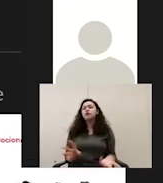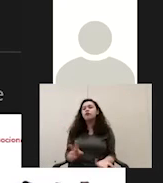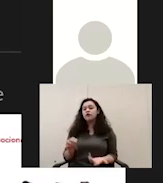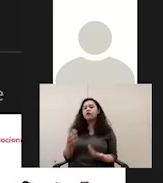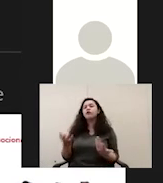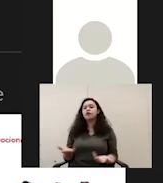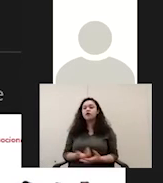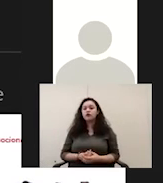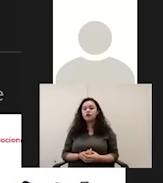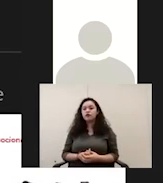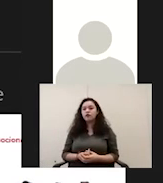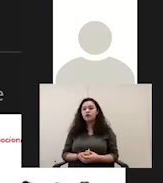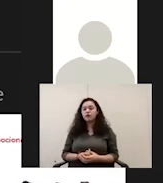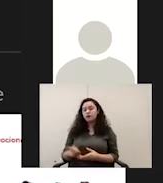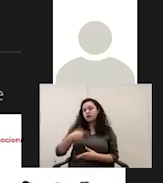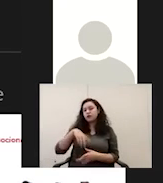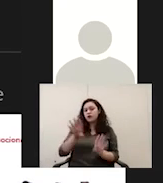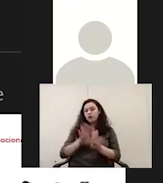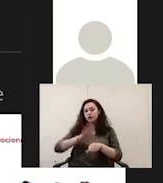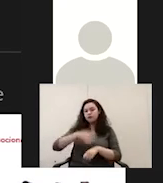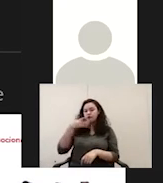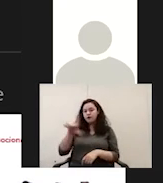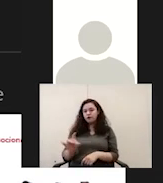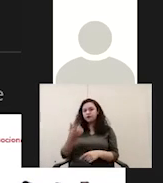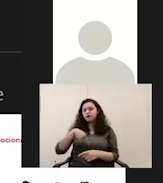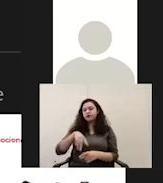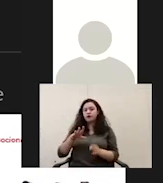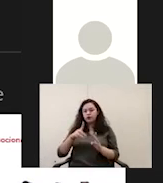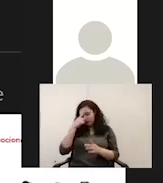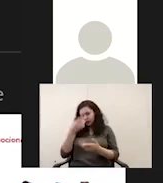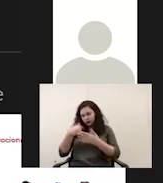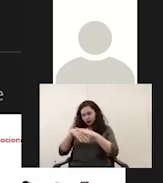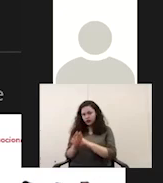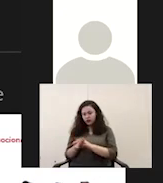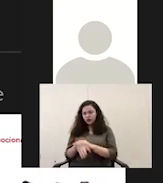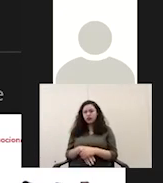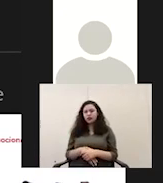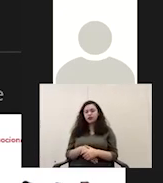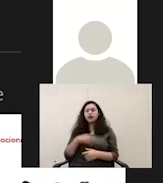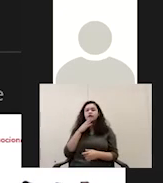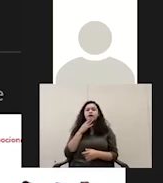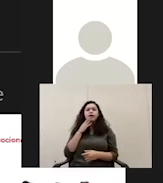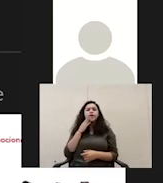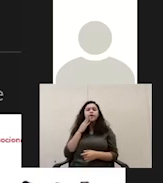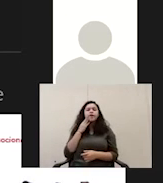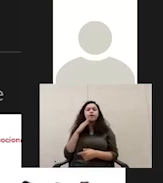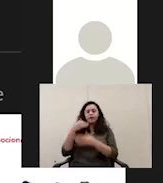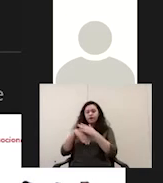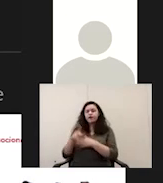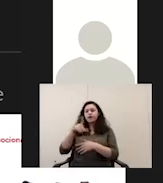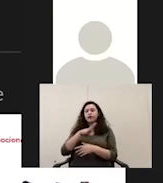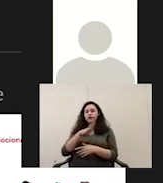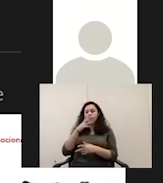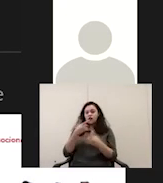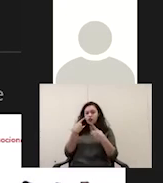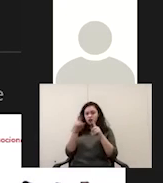ustedes simplificar con el filtro que van a tener. El filtro que ustedes tienen en la